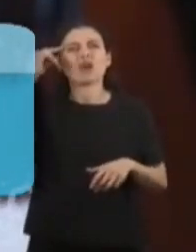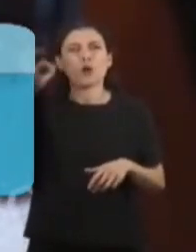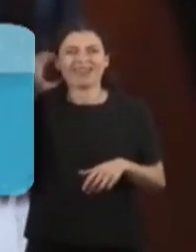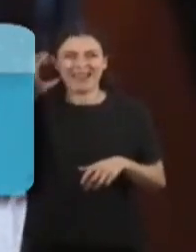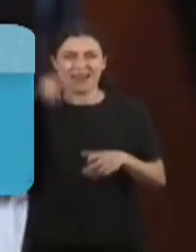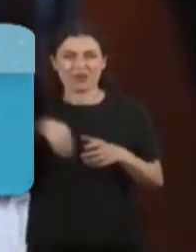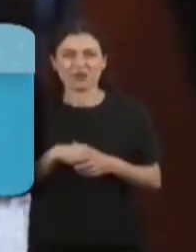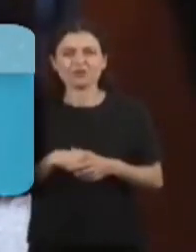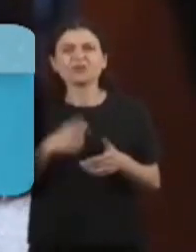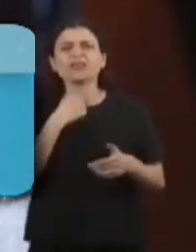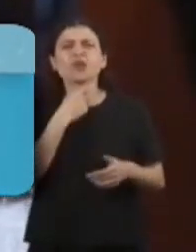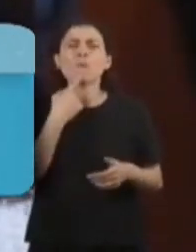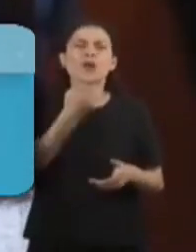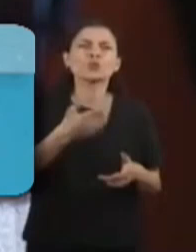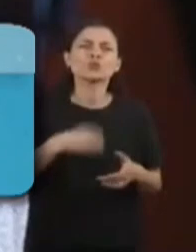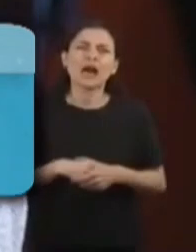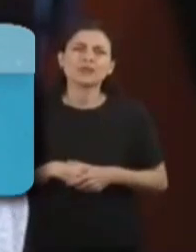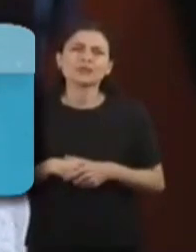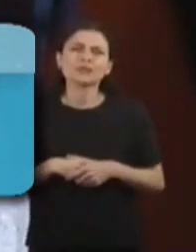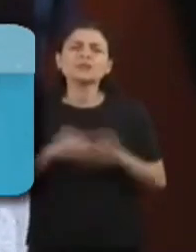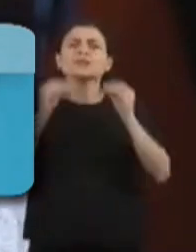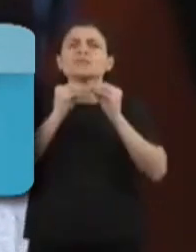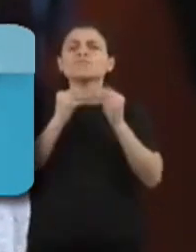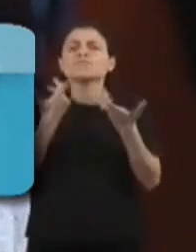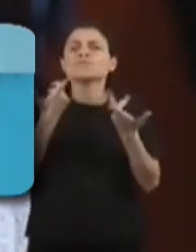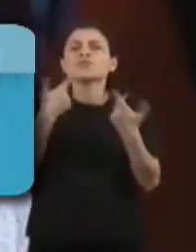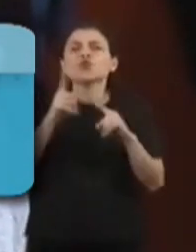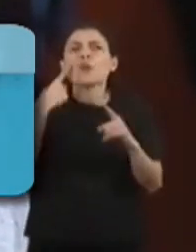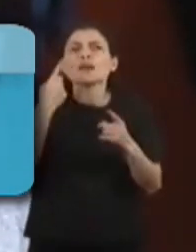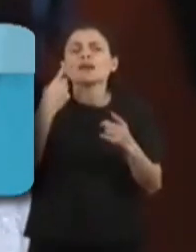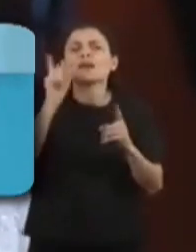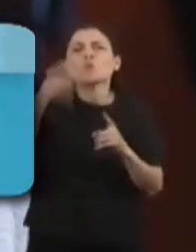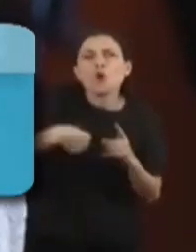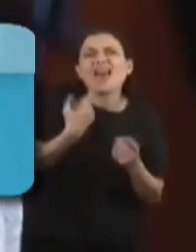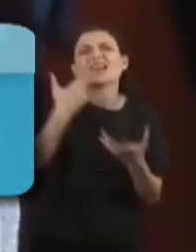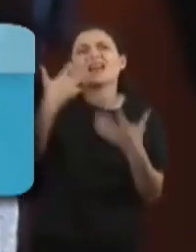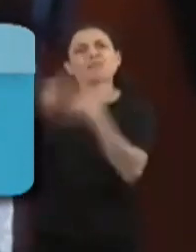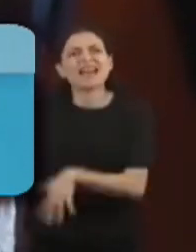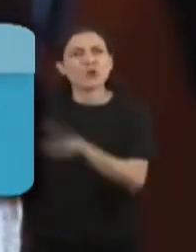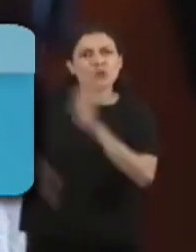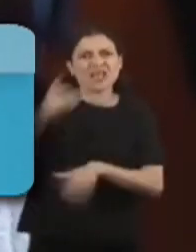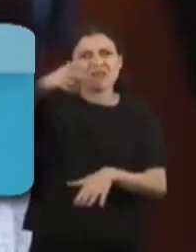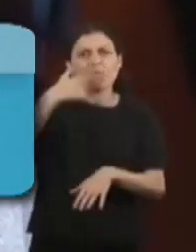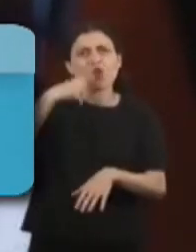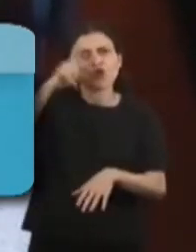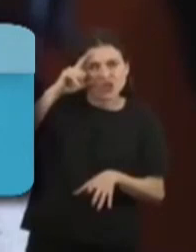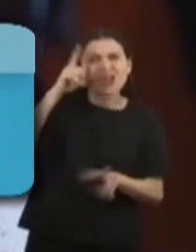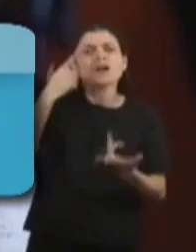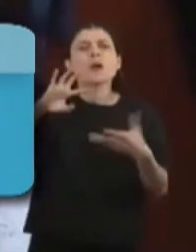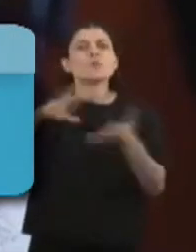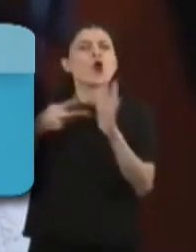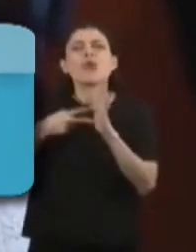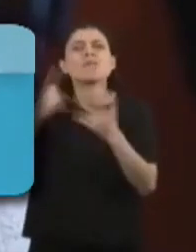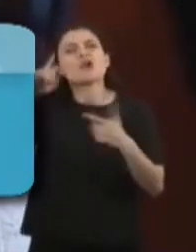Quería preguntarte por qué uno de los motivos de la salida es diferencia de criterios y expectativas en la marcha del gobierno y las tareas encomendadas que